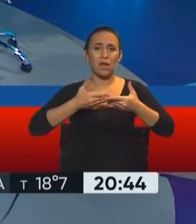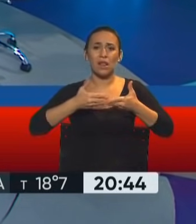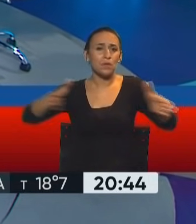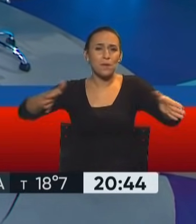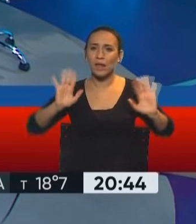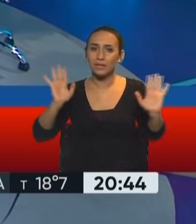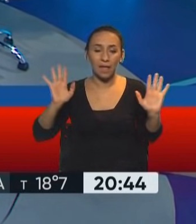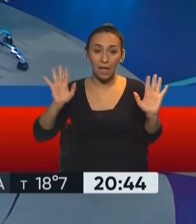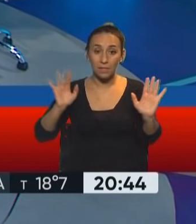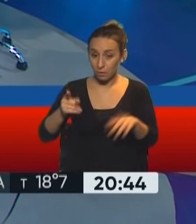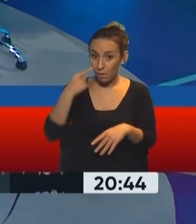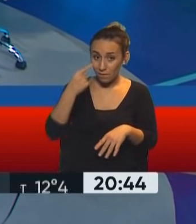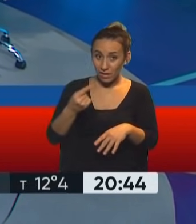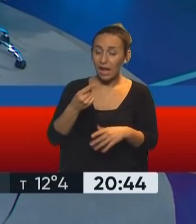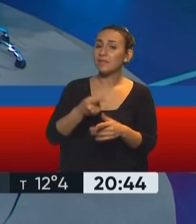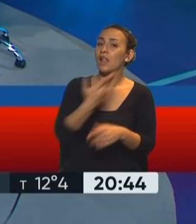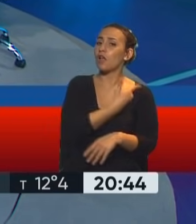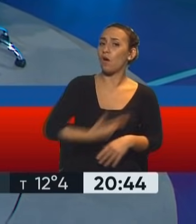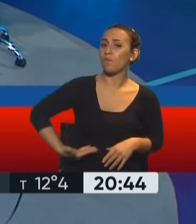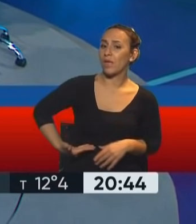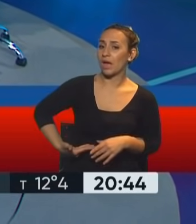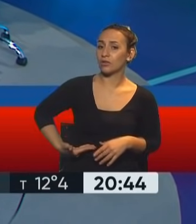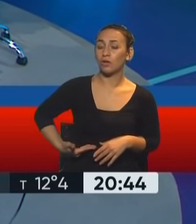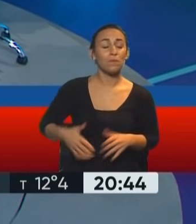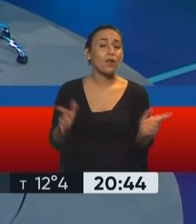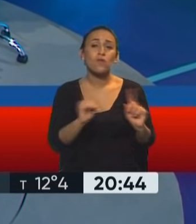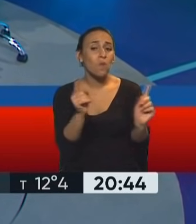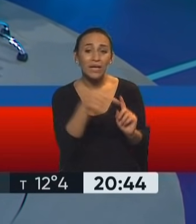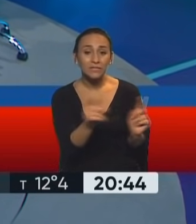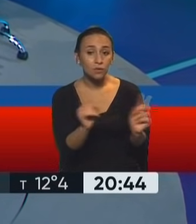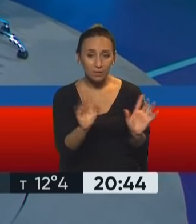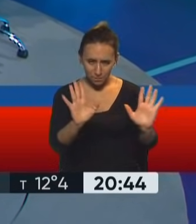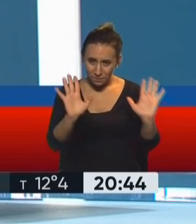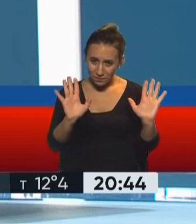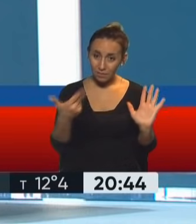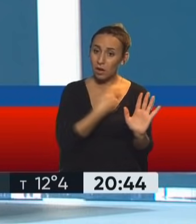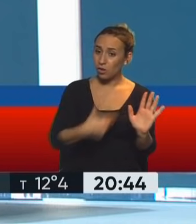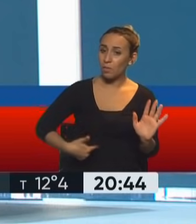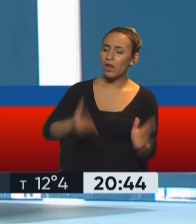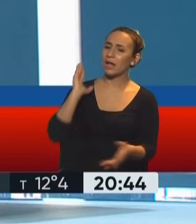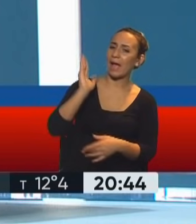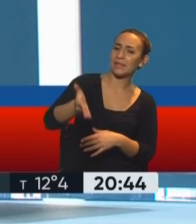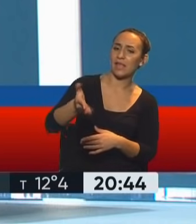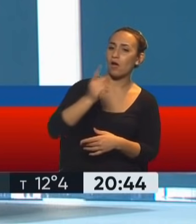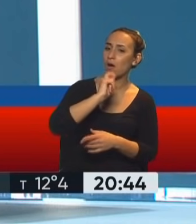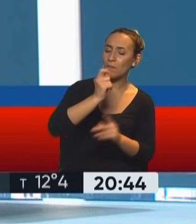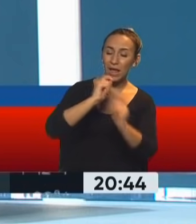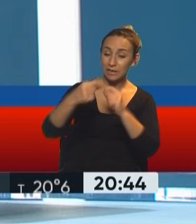vos fijate que la pauta del gobierno no castiga a los medios que están en contra. Pero vos